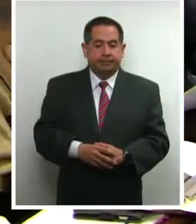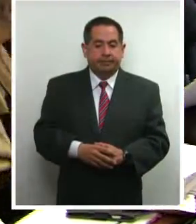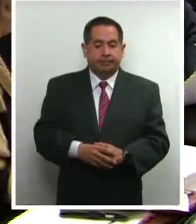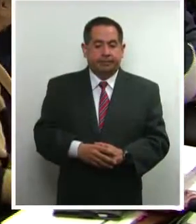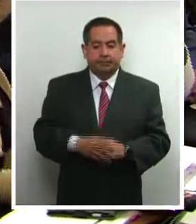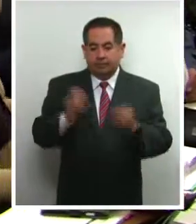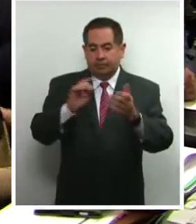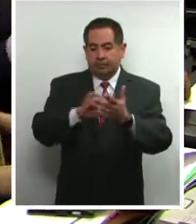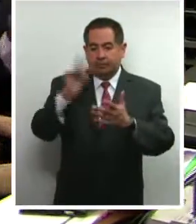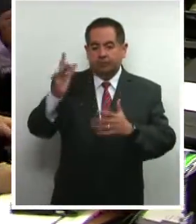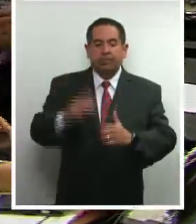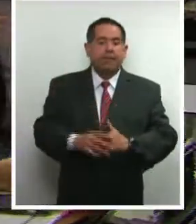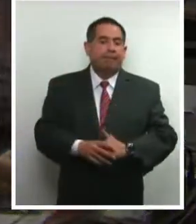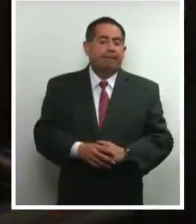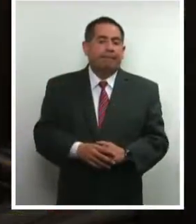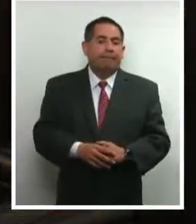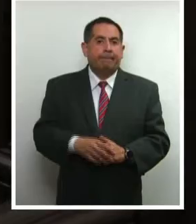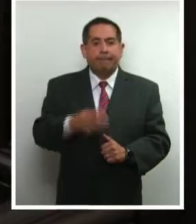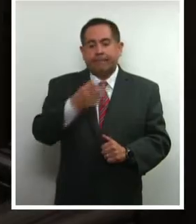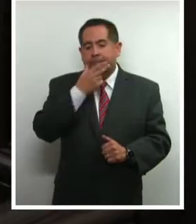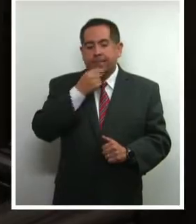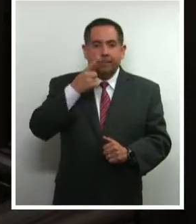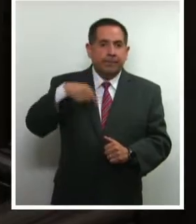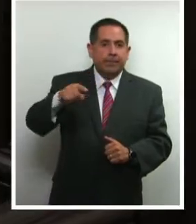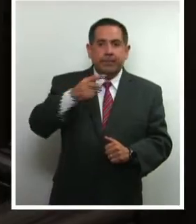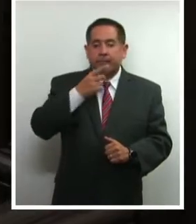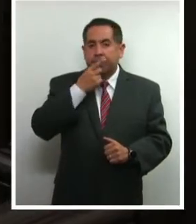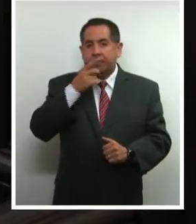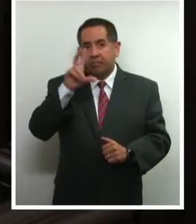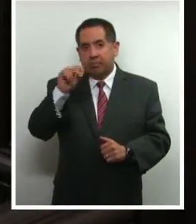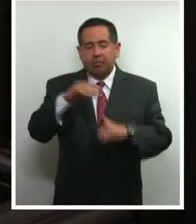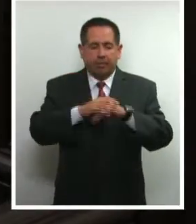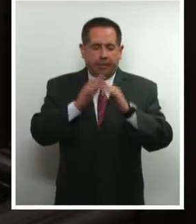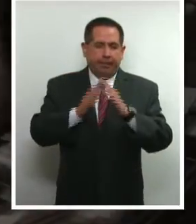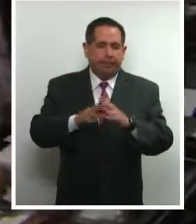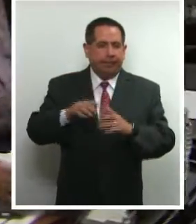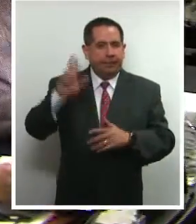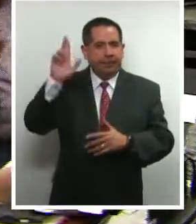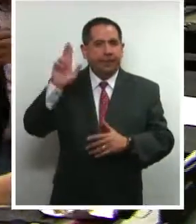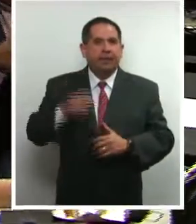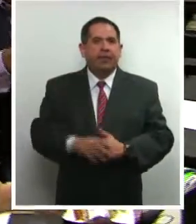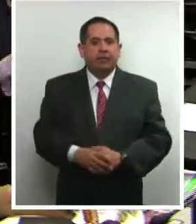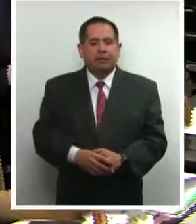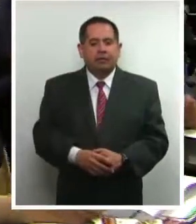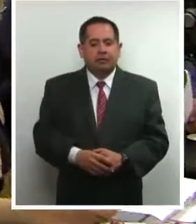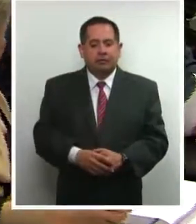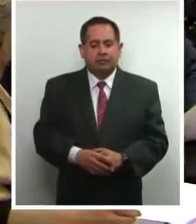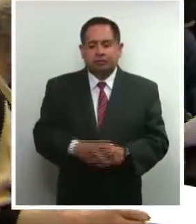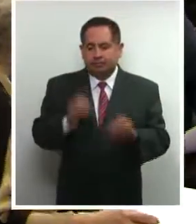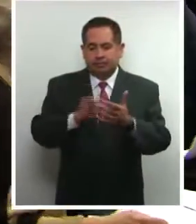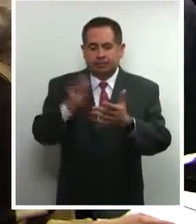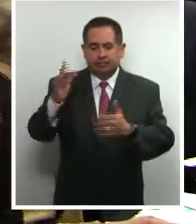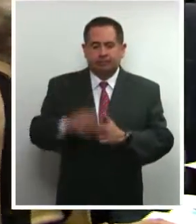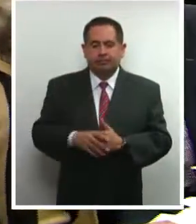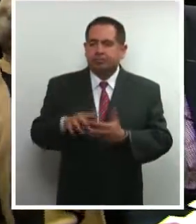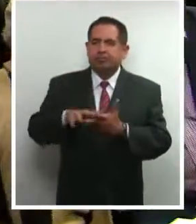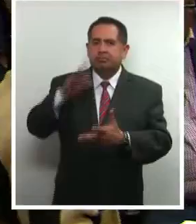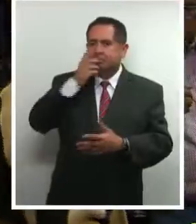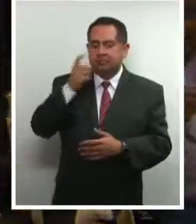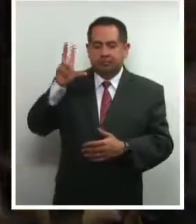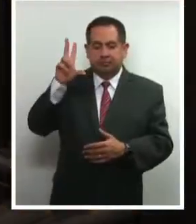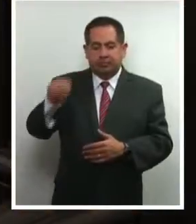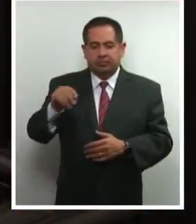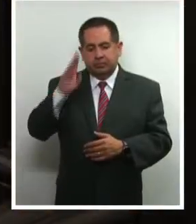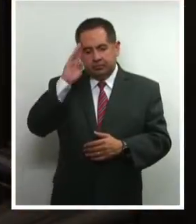Muchas gracias. Las y los constituyentes que estén por la negativa, sírvanse manifestarlo. Muchas gracias. Mayoría por la